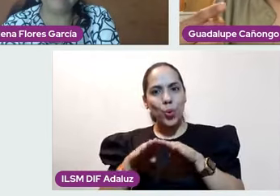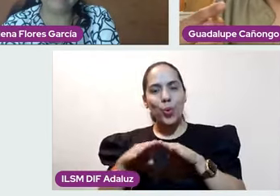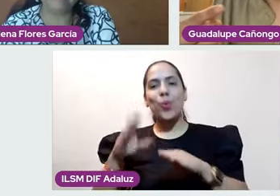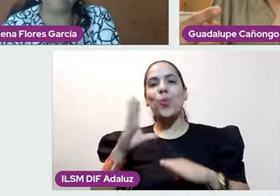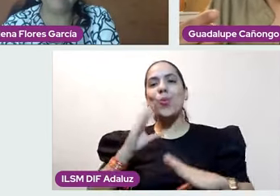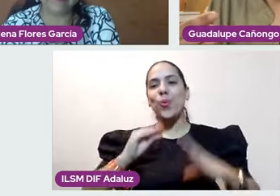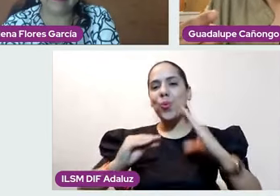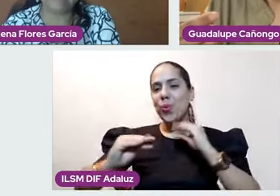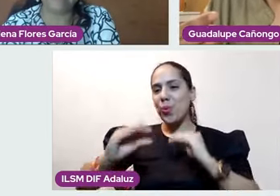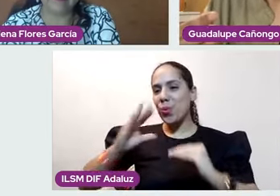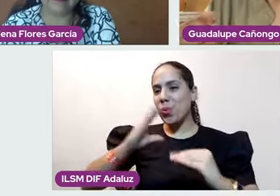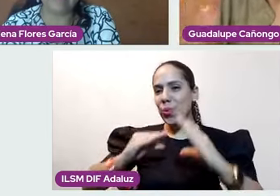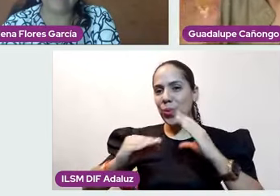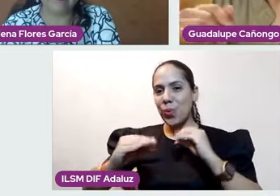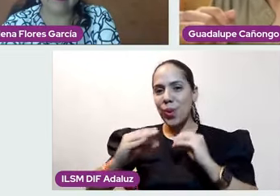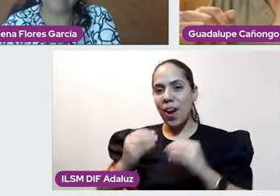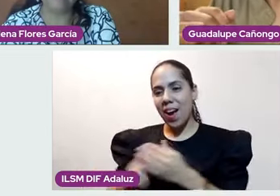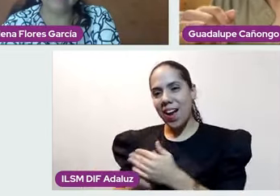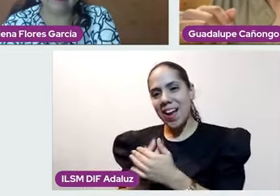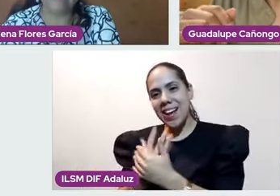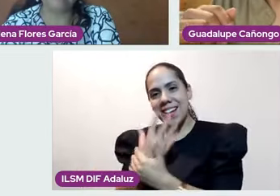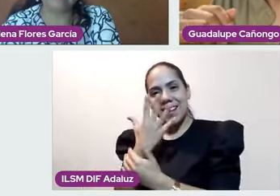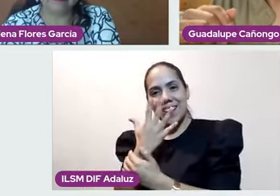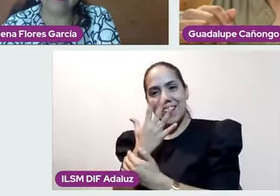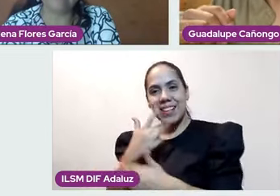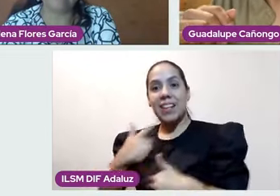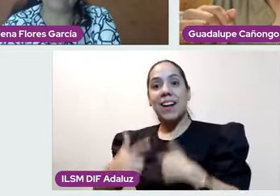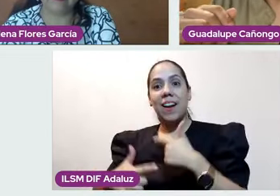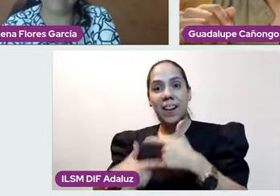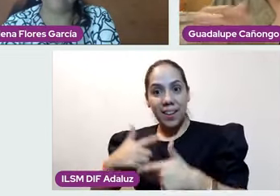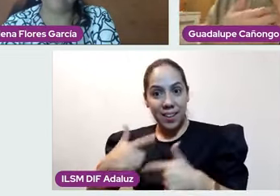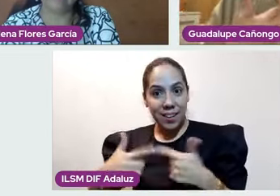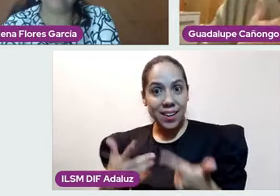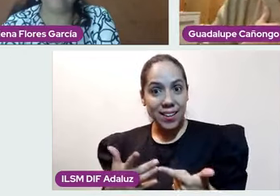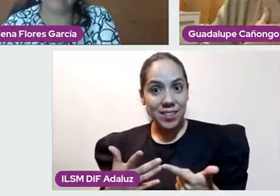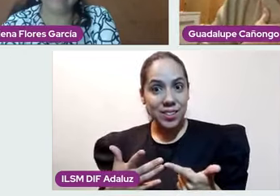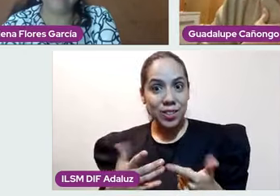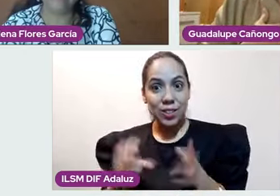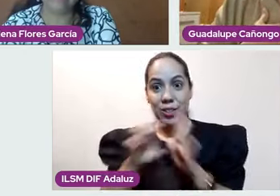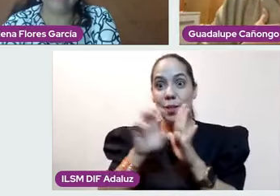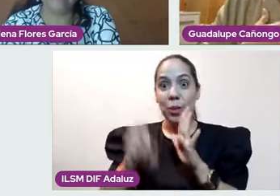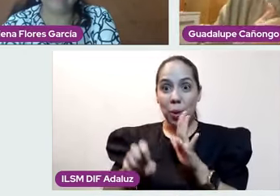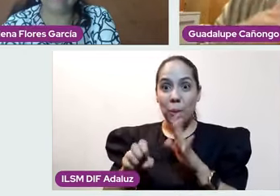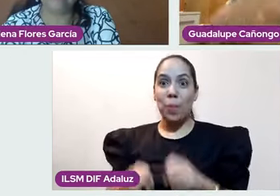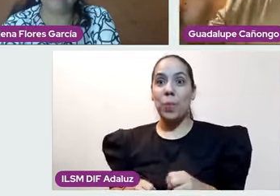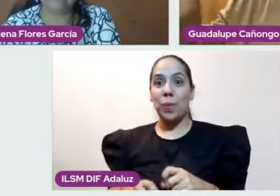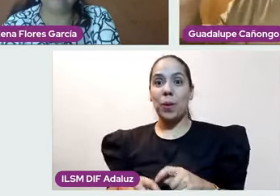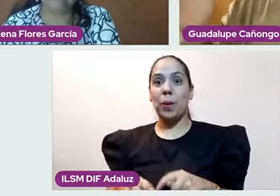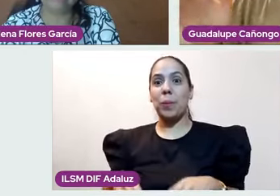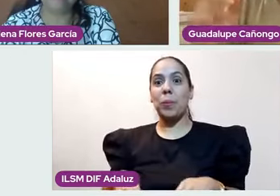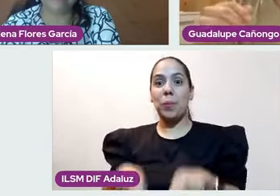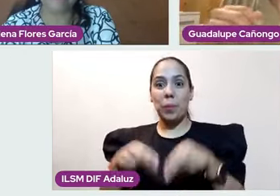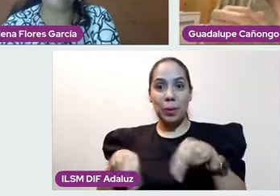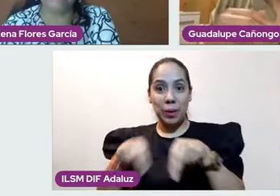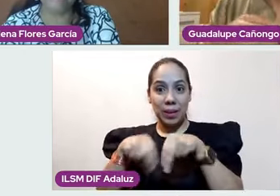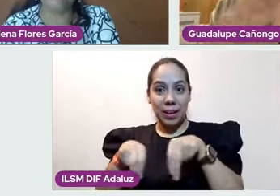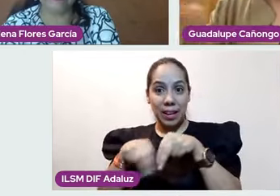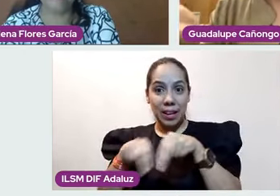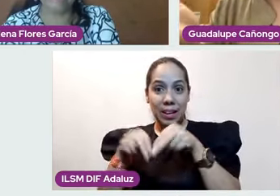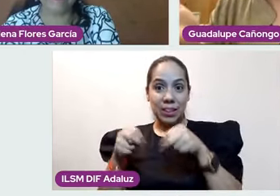los nietos. Ah, que mi abuela sí, sí tiene también su cuenta y es mi amiga en Facebook o es mi amiga en Instagram